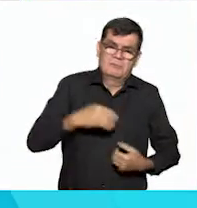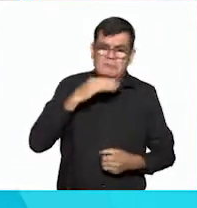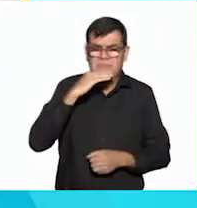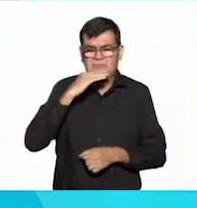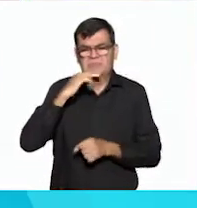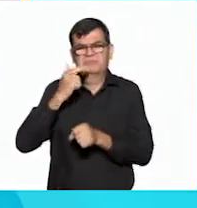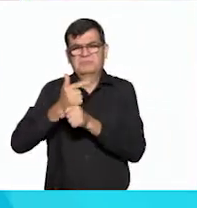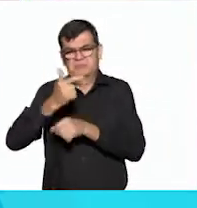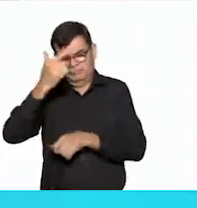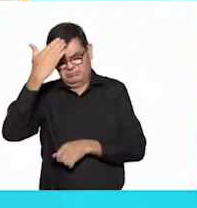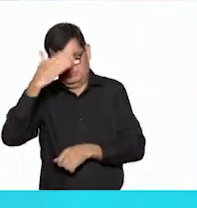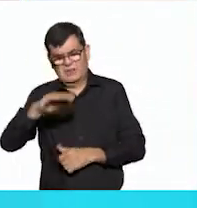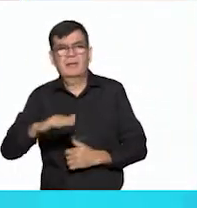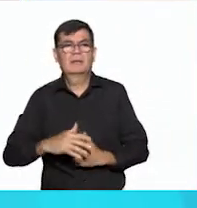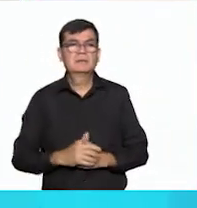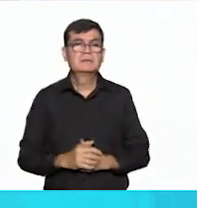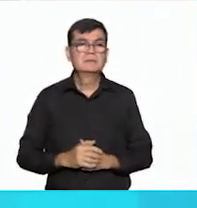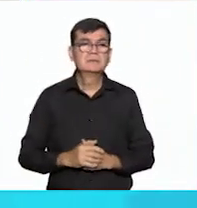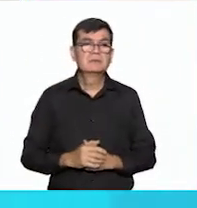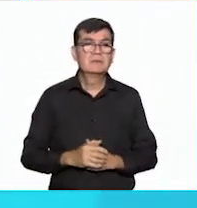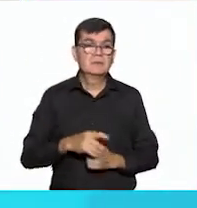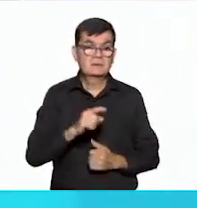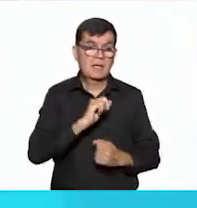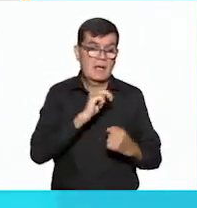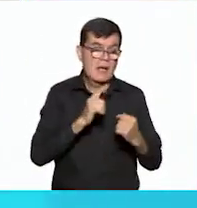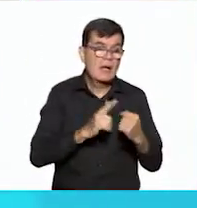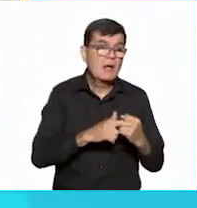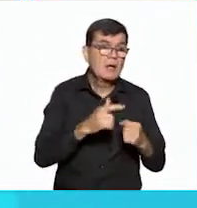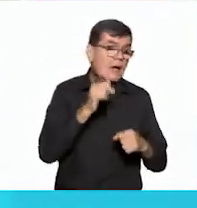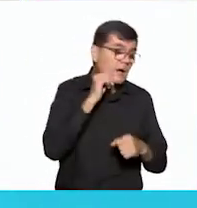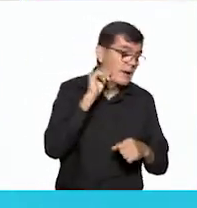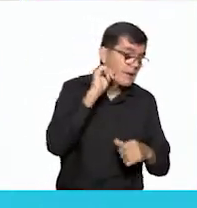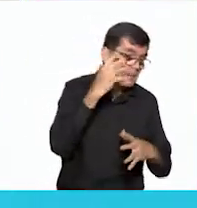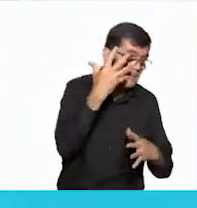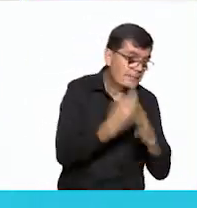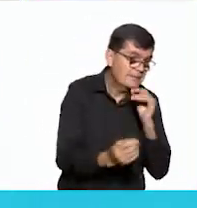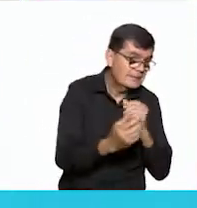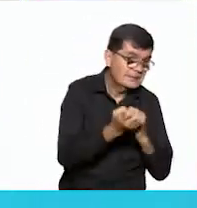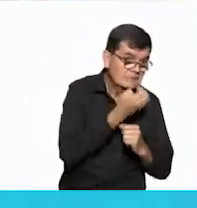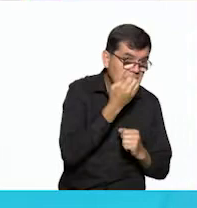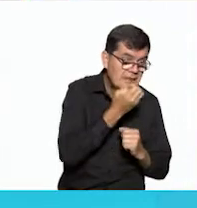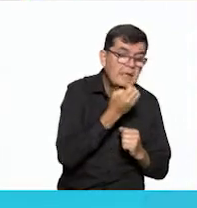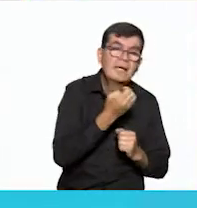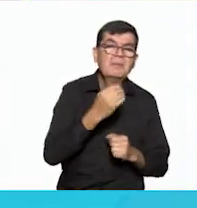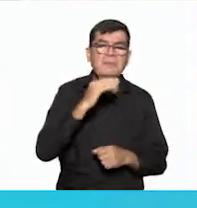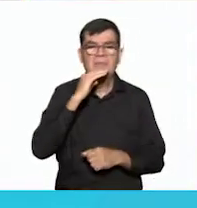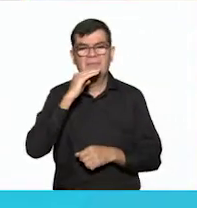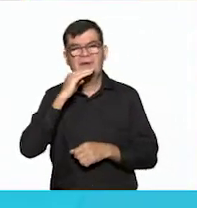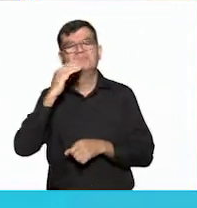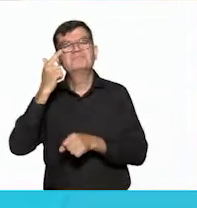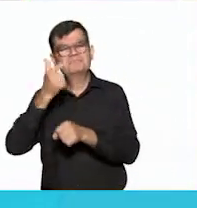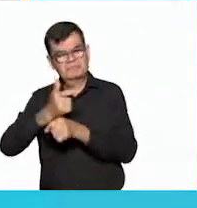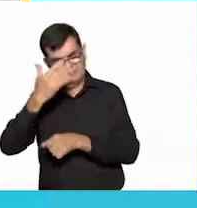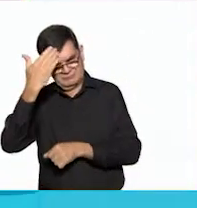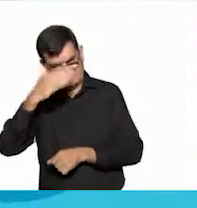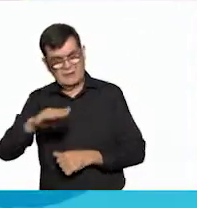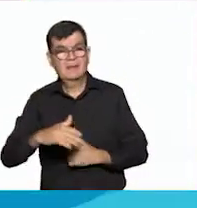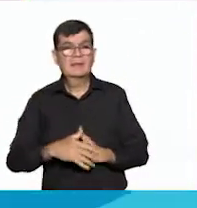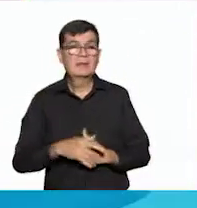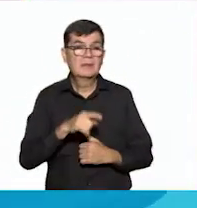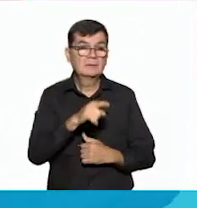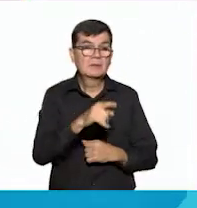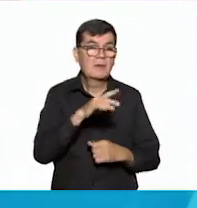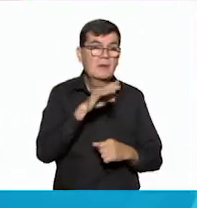lo sabe tu mamá. Si ayer te fuiste de pinta, ya lo sabe tu mamá.